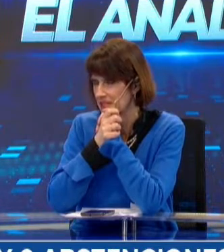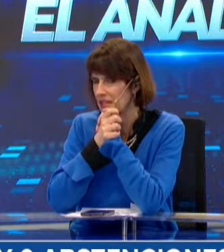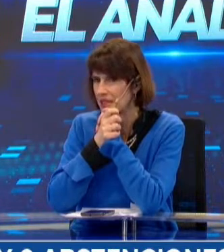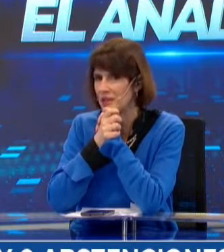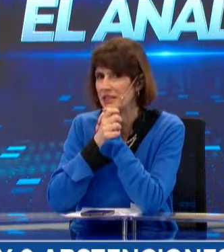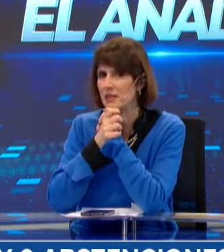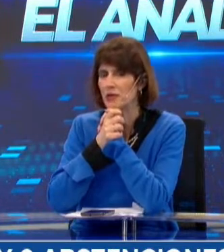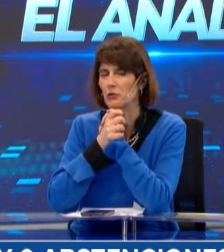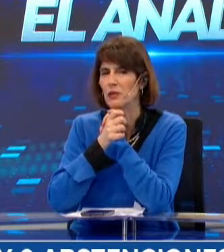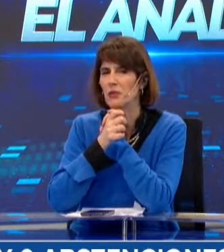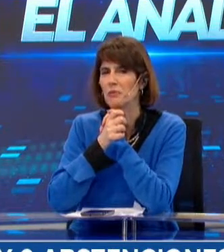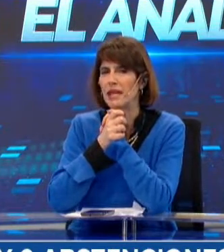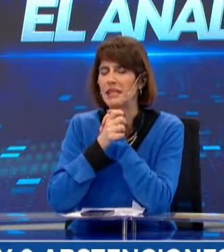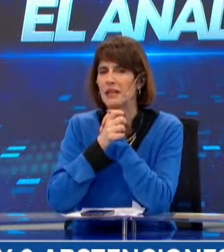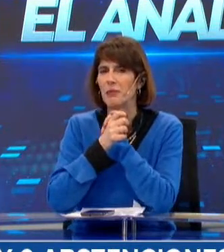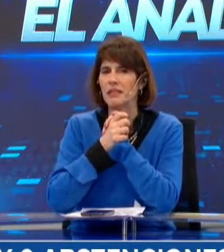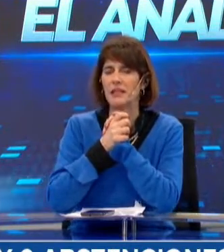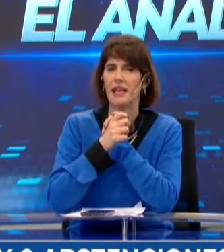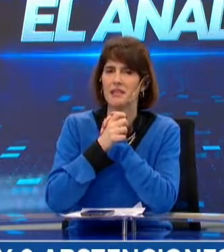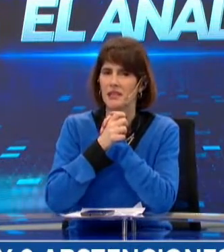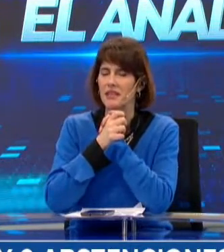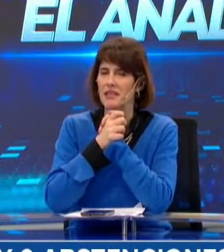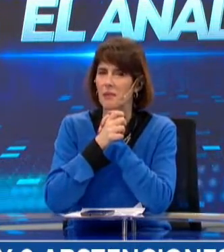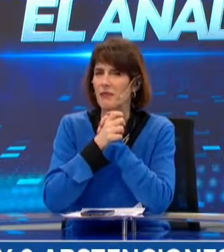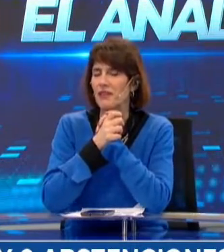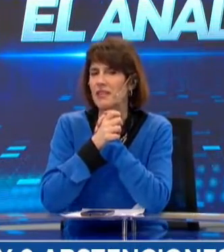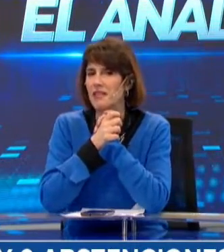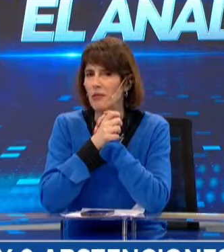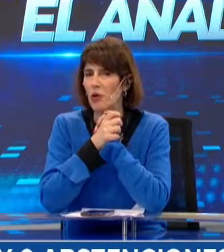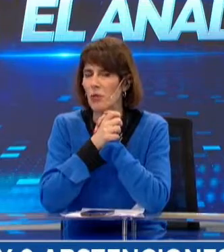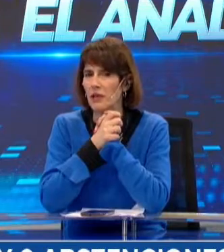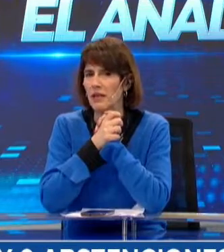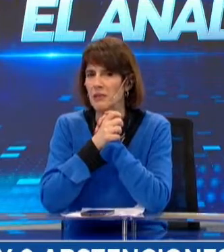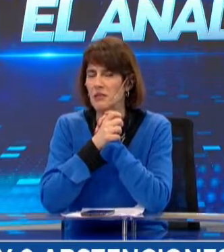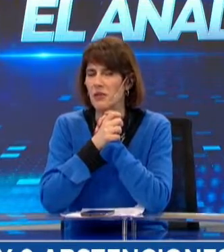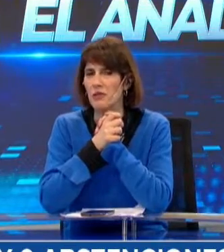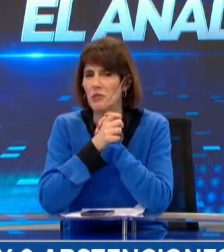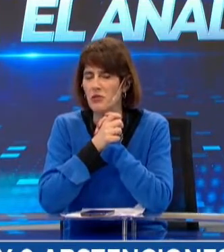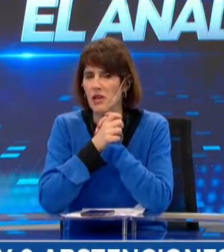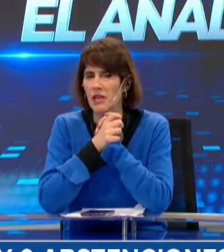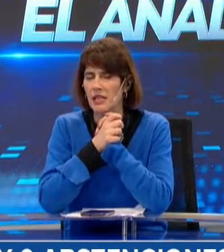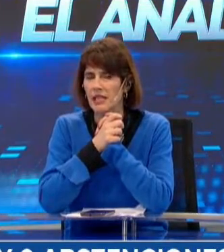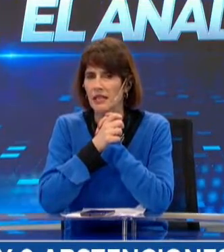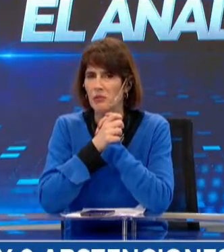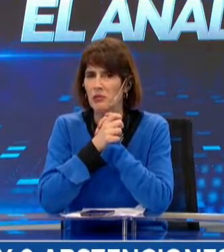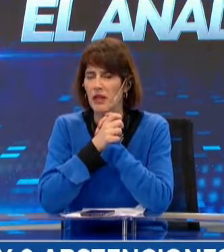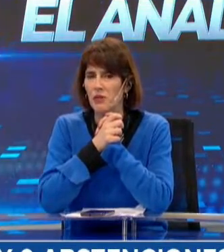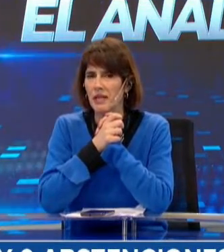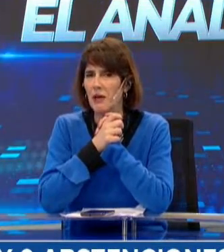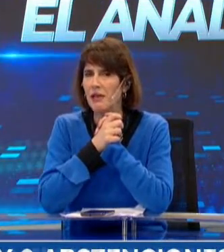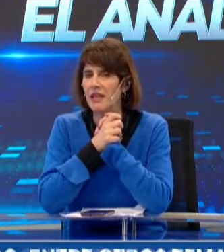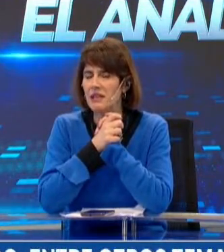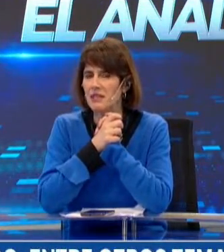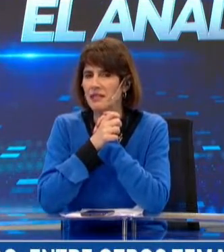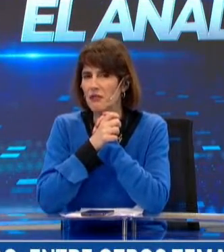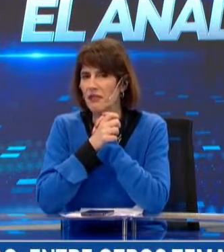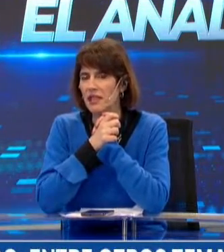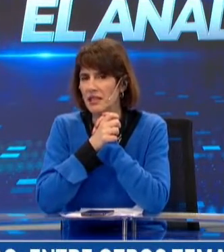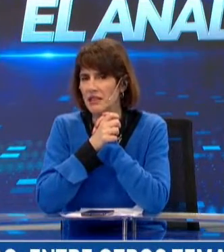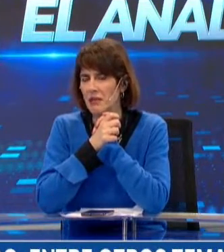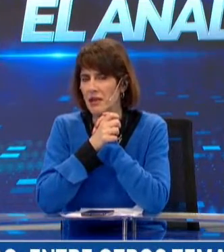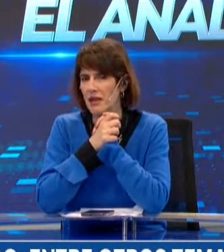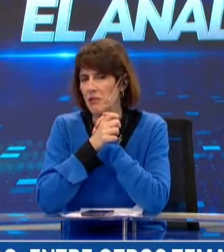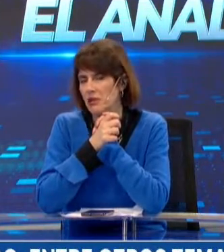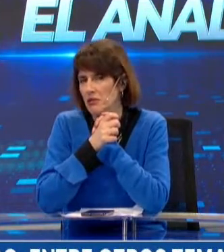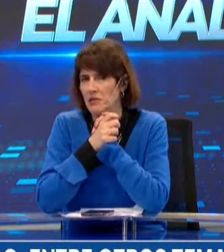proyecto. Exactamente, esta vez tuvieron prácticamente asistencia perfecta, salvo como el que mencionamos, el del diputado Mirabella de Santa Fe,